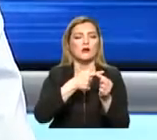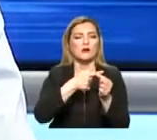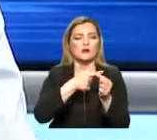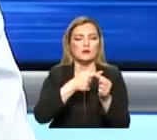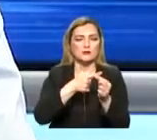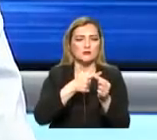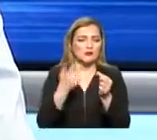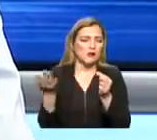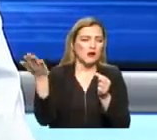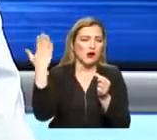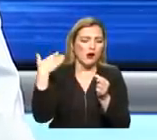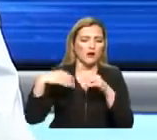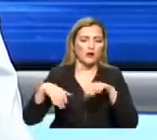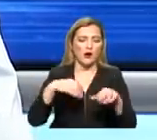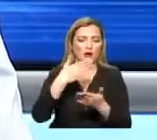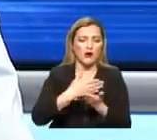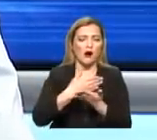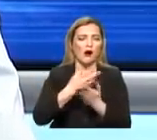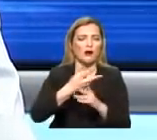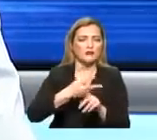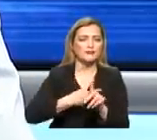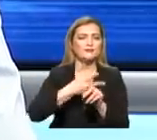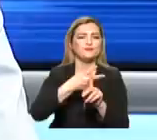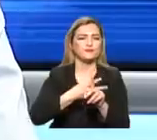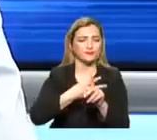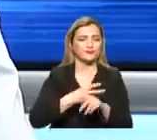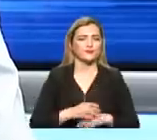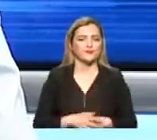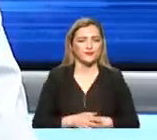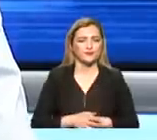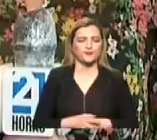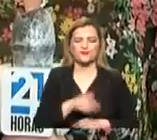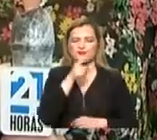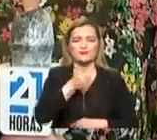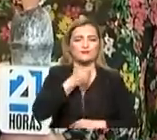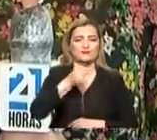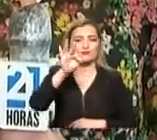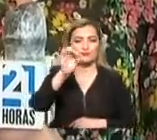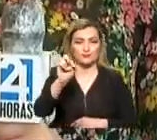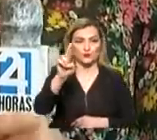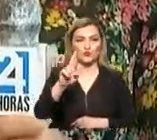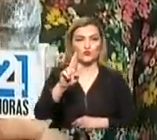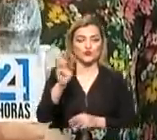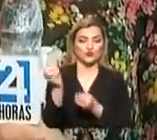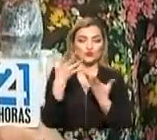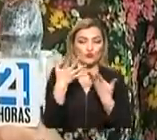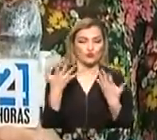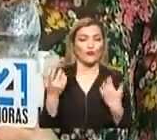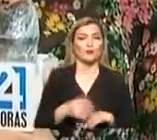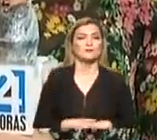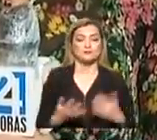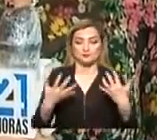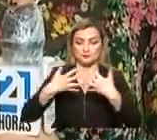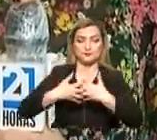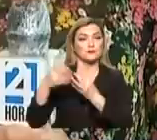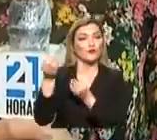la suspensión de actividades por más de 2 meses. En la terminal aérea sigue nuestra compañera Fernanda Ceballos, así que te damos el paso para